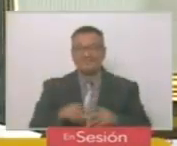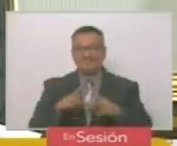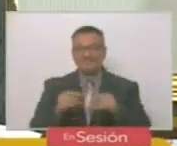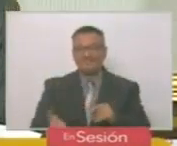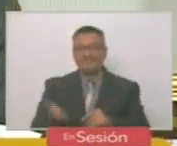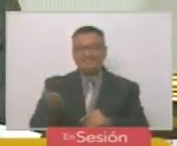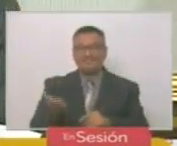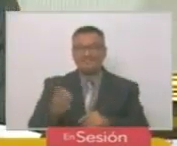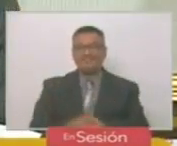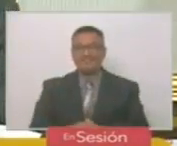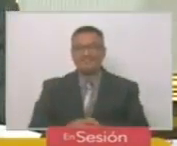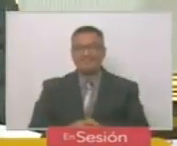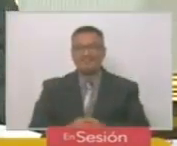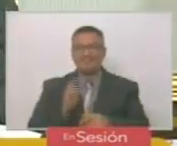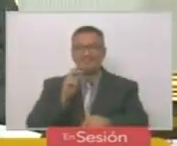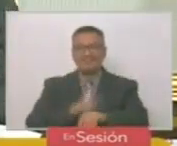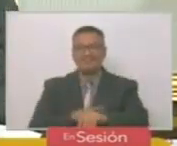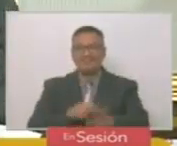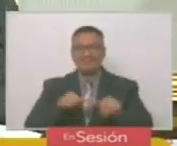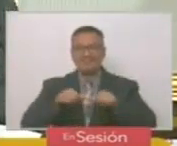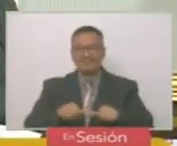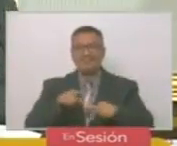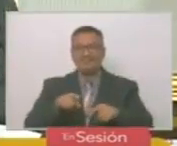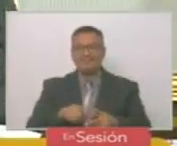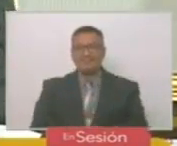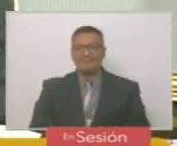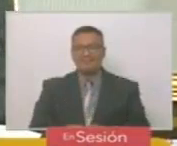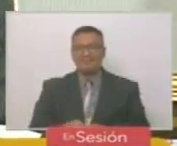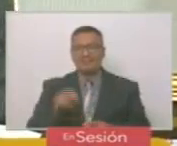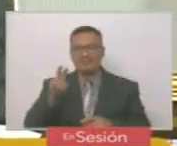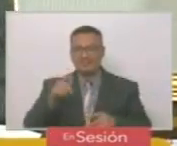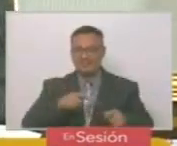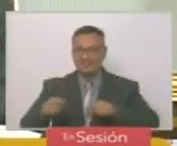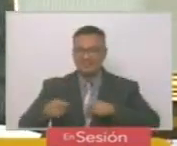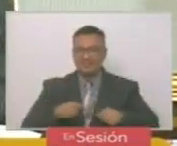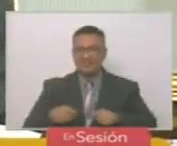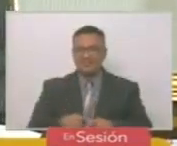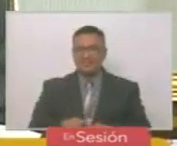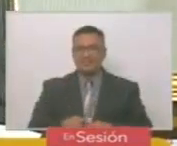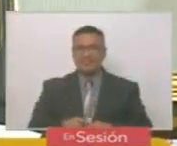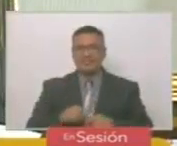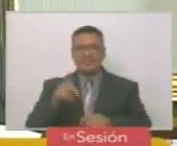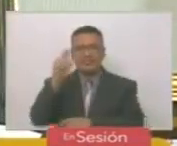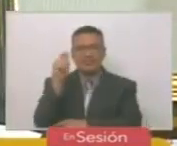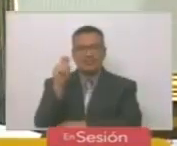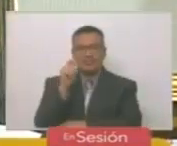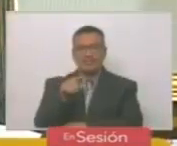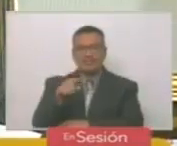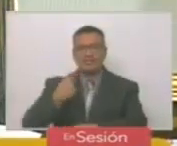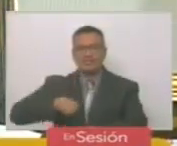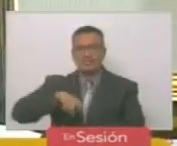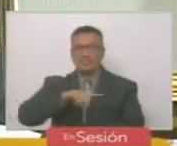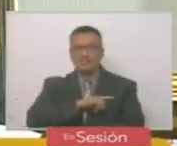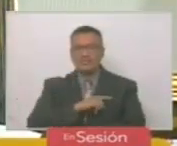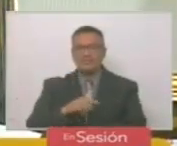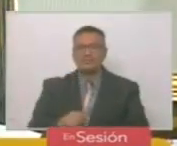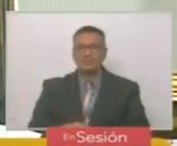fundamental la presencia de este novísimo movimiento de parlamentarios de los no